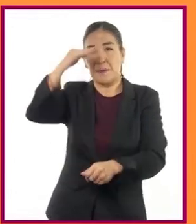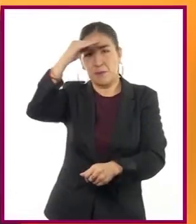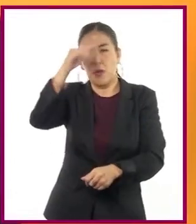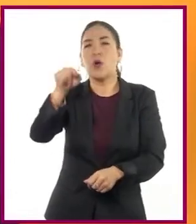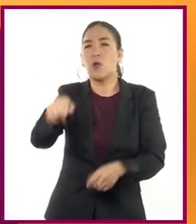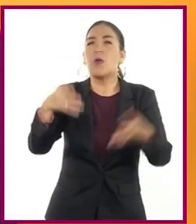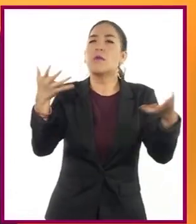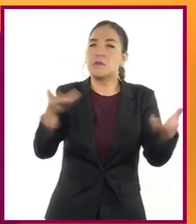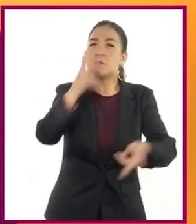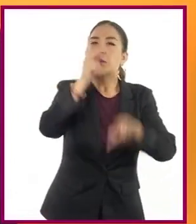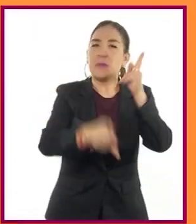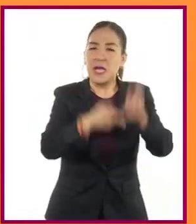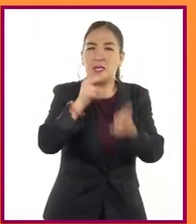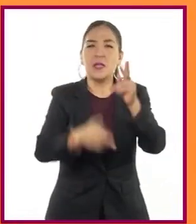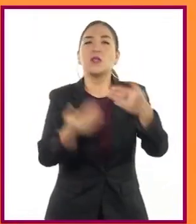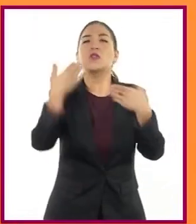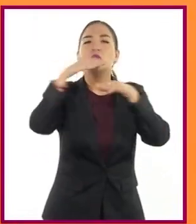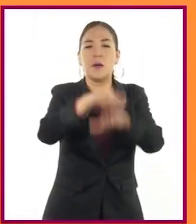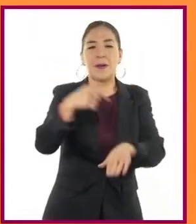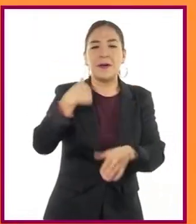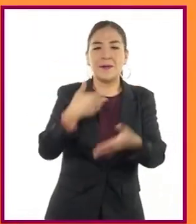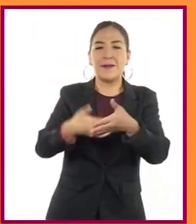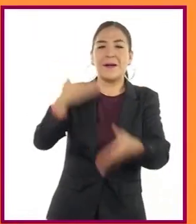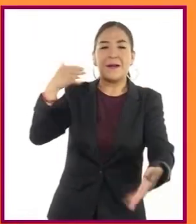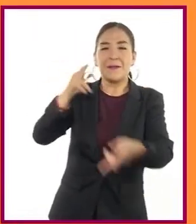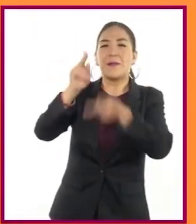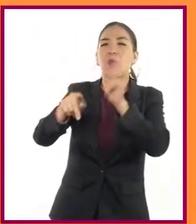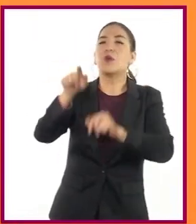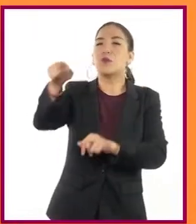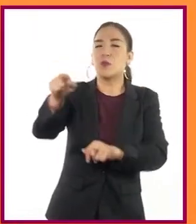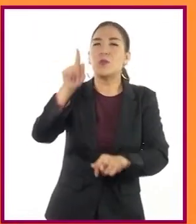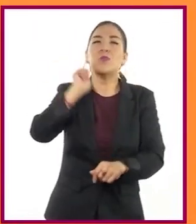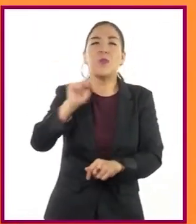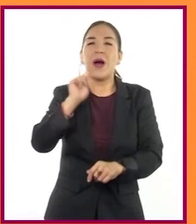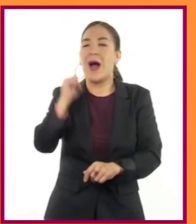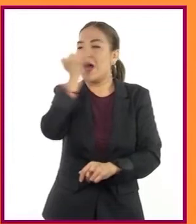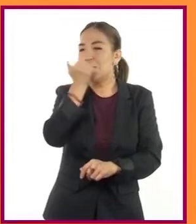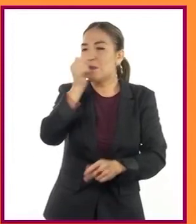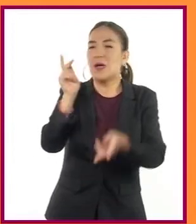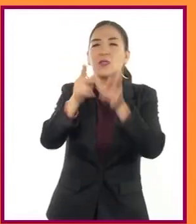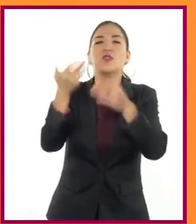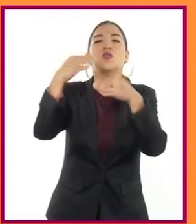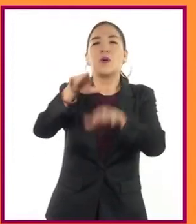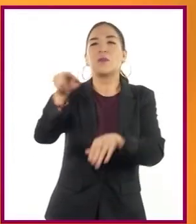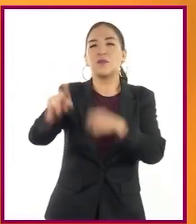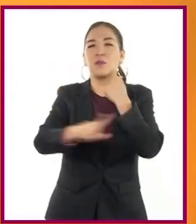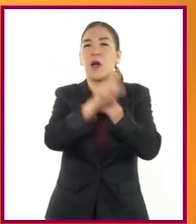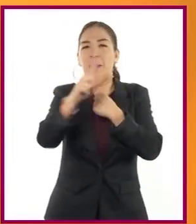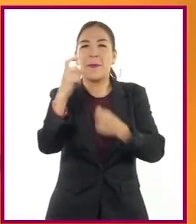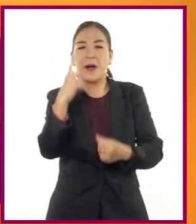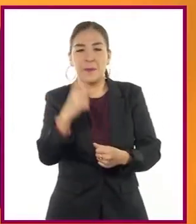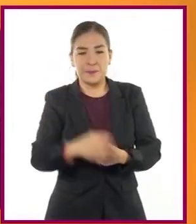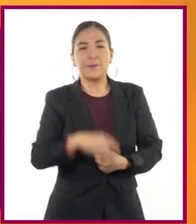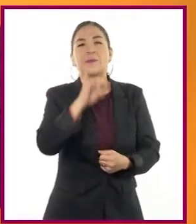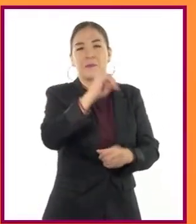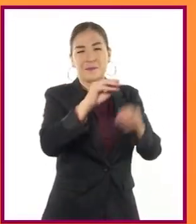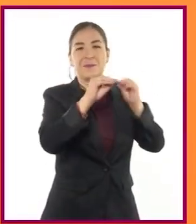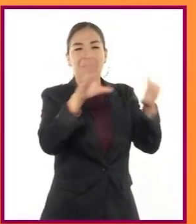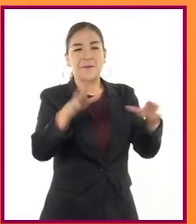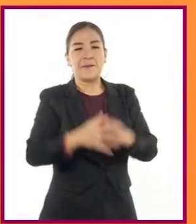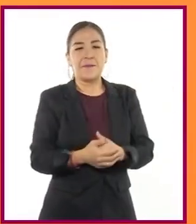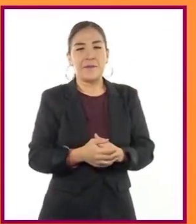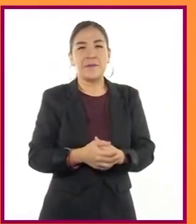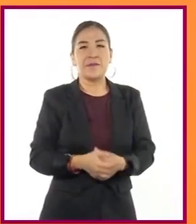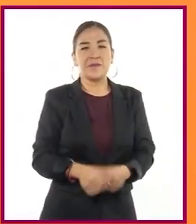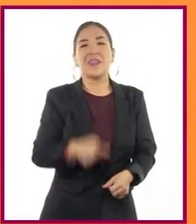platicas un poco más sobre lo que te comentaba tu alumna acerca de su problema con el agua? Claro que sí. De